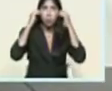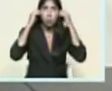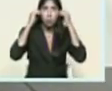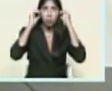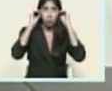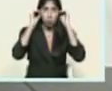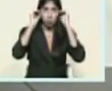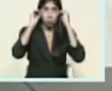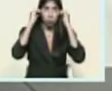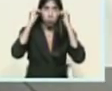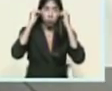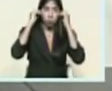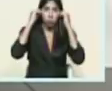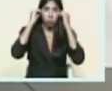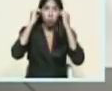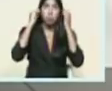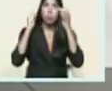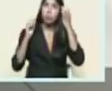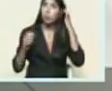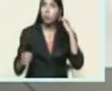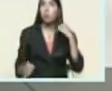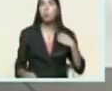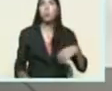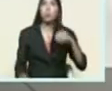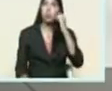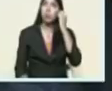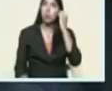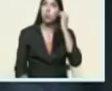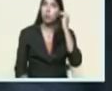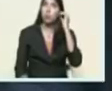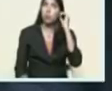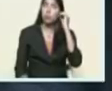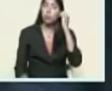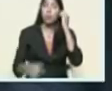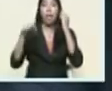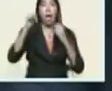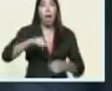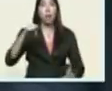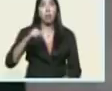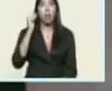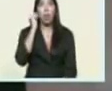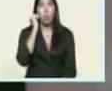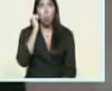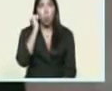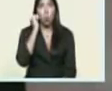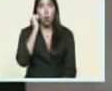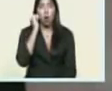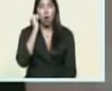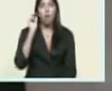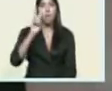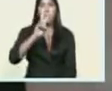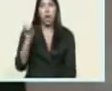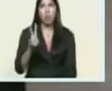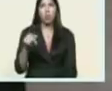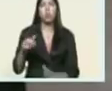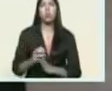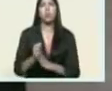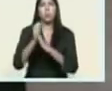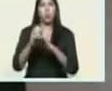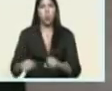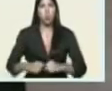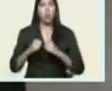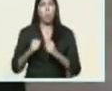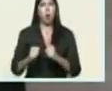Eso es un dato muy importante que nos da Blanquita. La mujer venezolana sola dirige el 40% de los hogares de